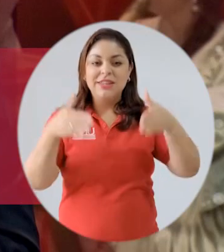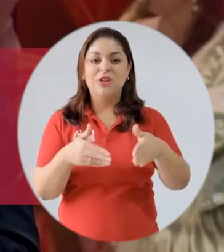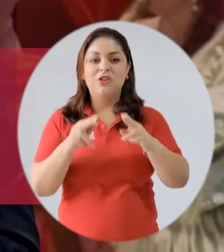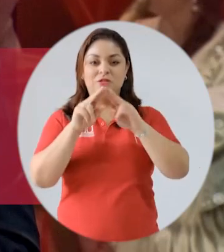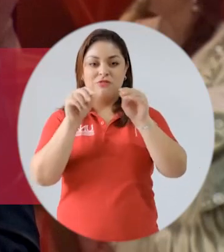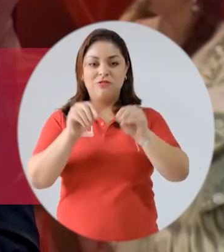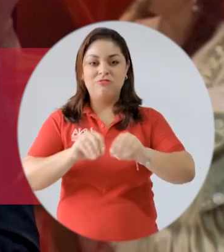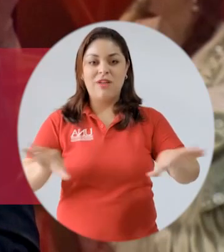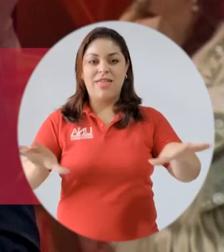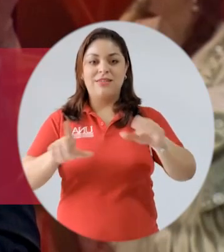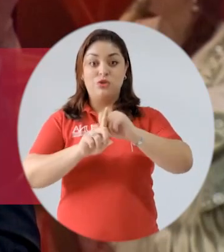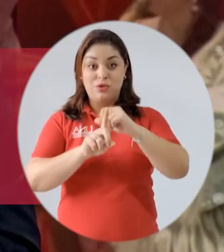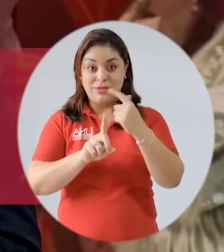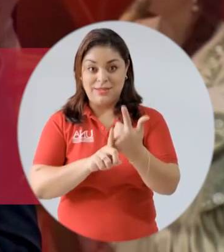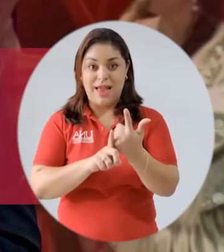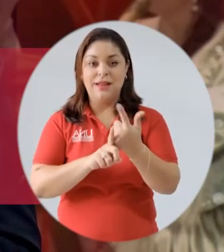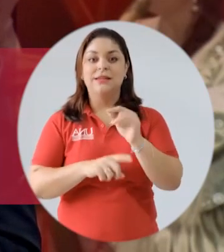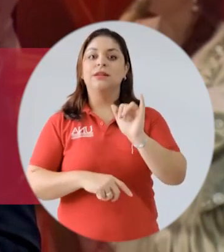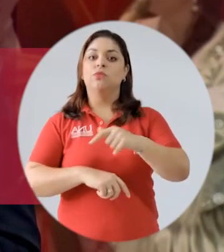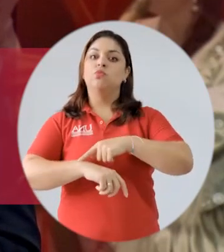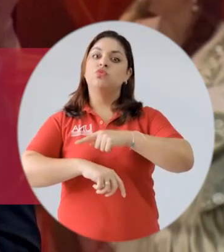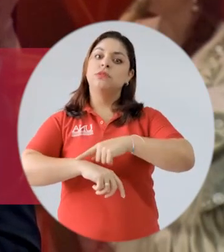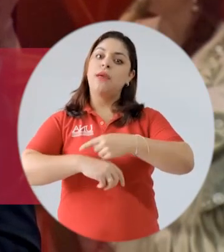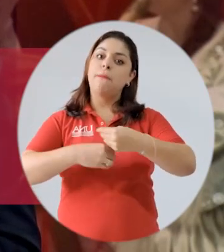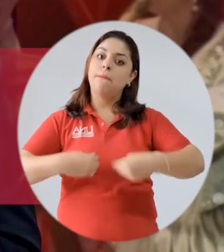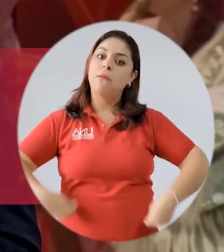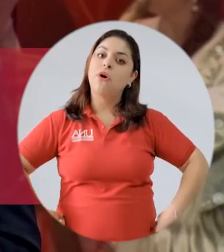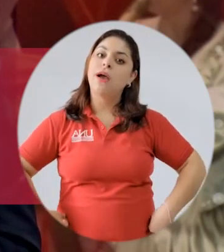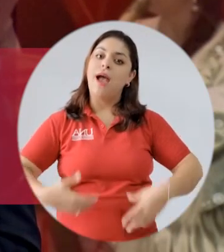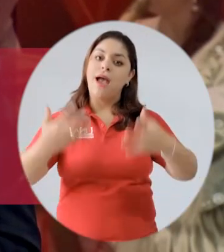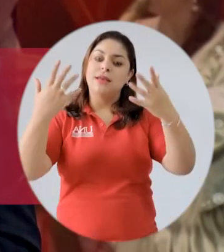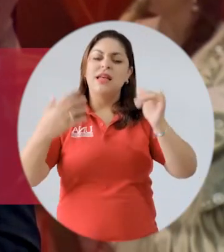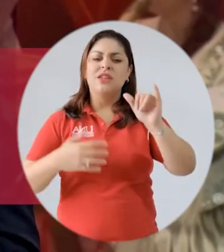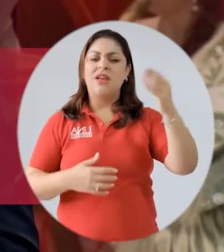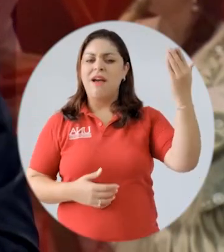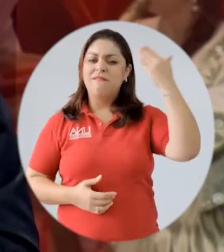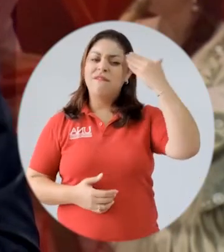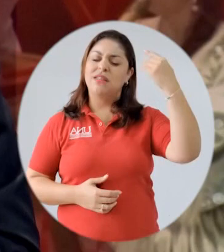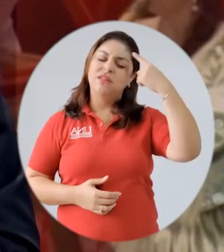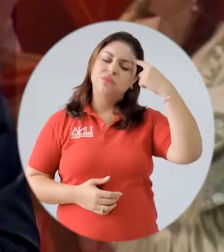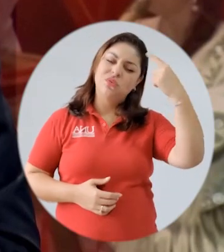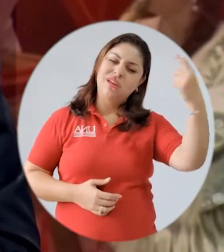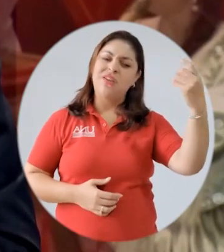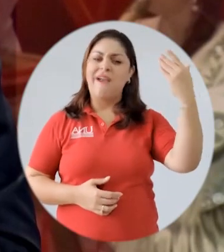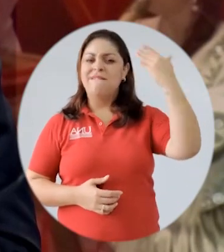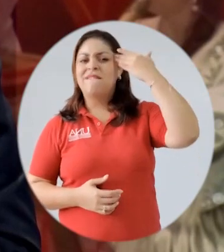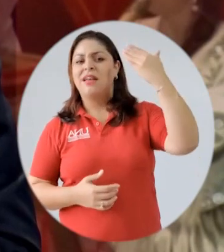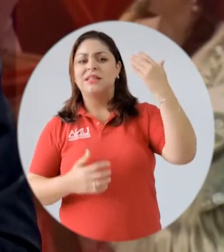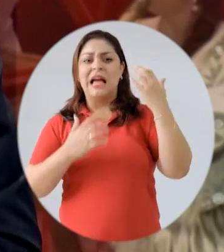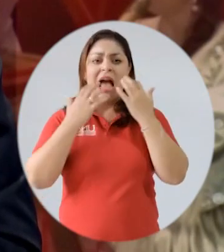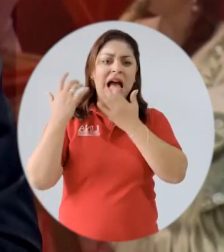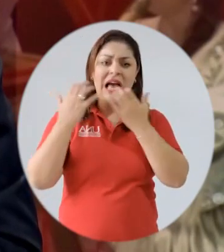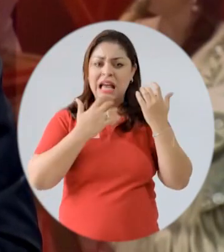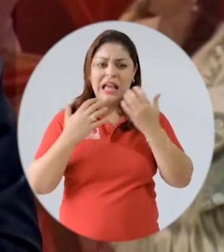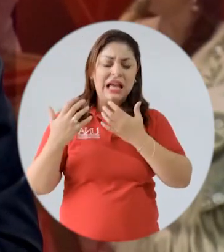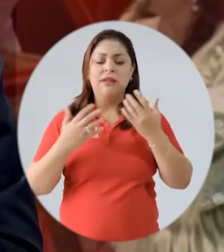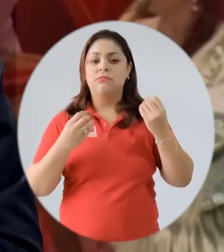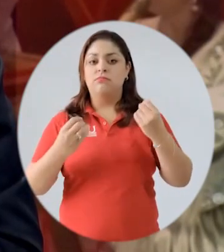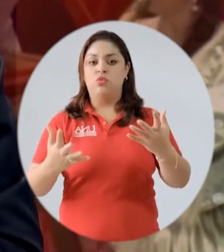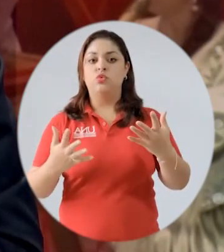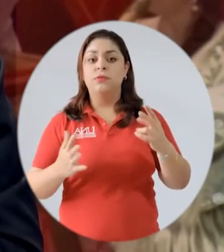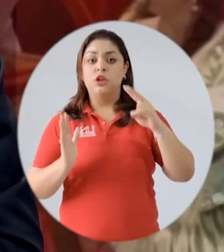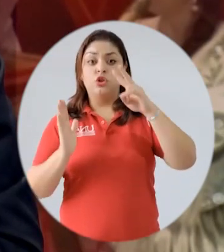nos mostró que no era lo económico, sino que en el centro deben estar los cuidados. Y